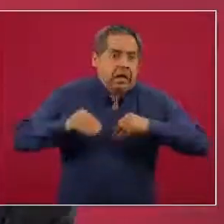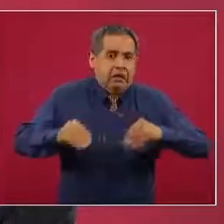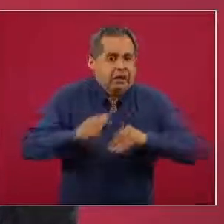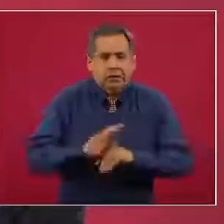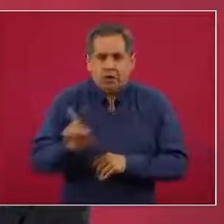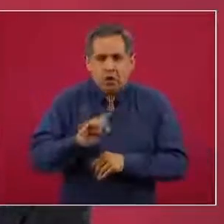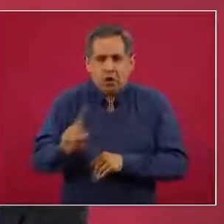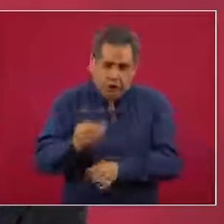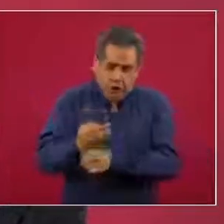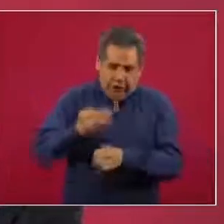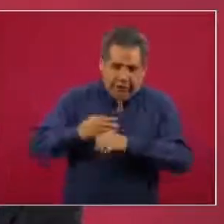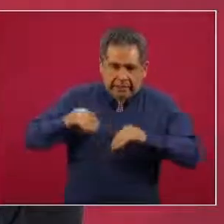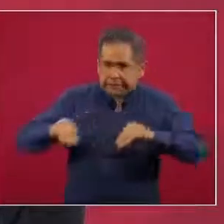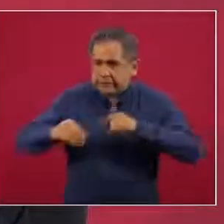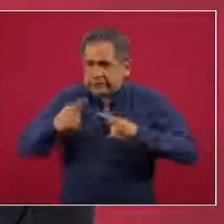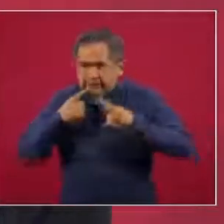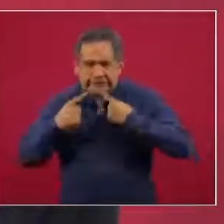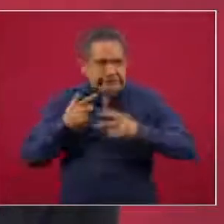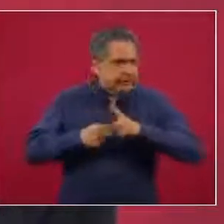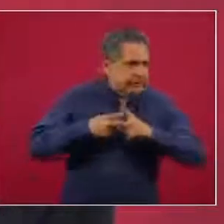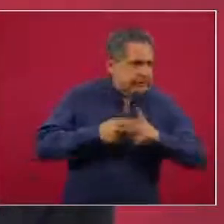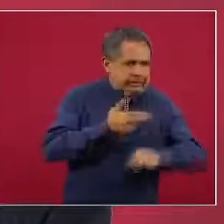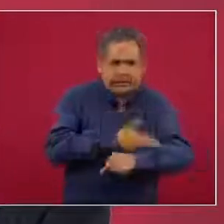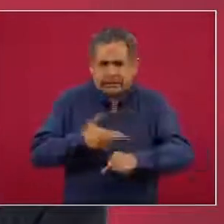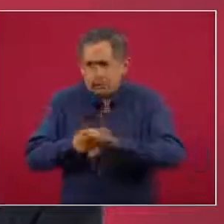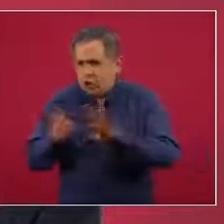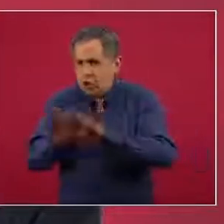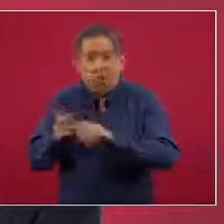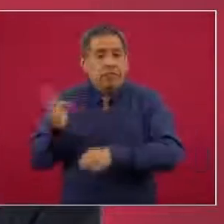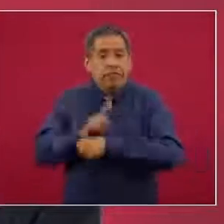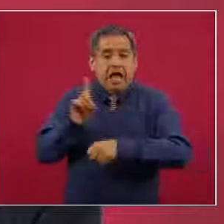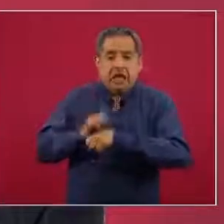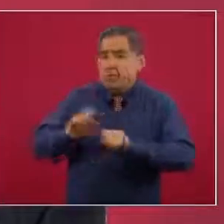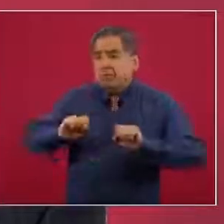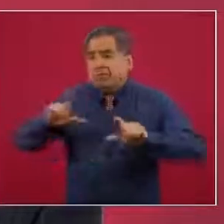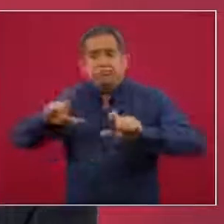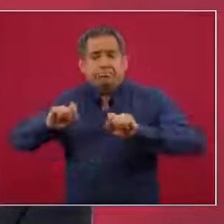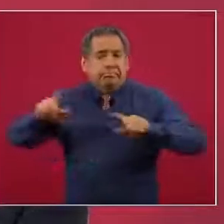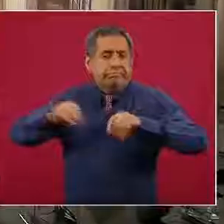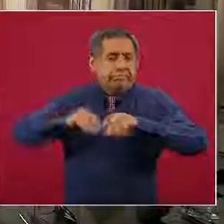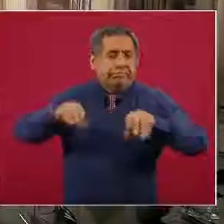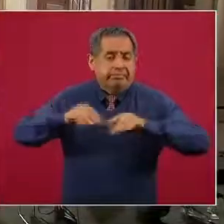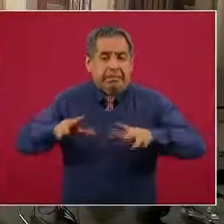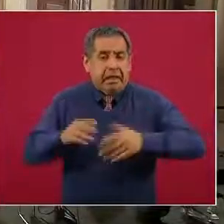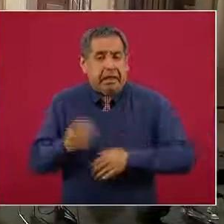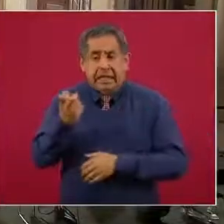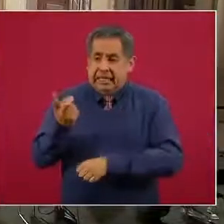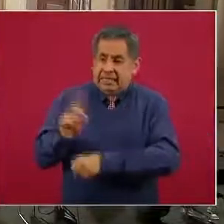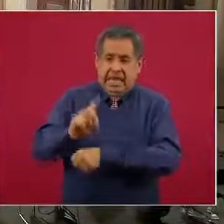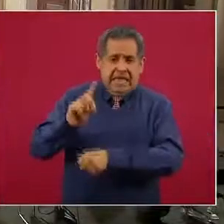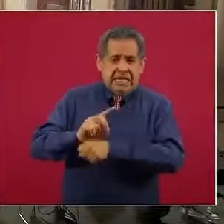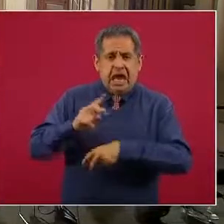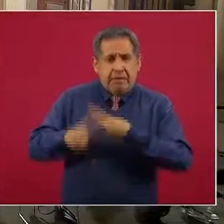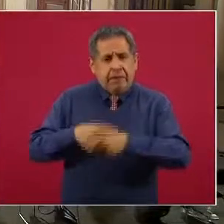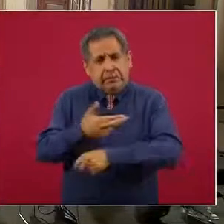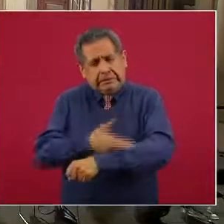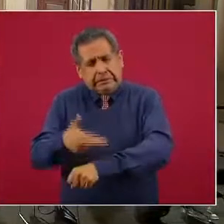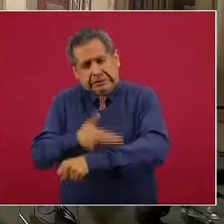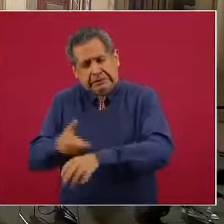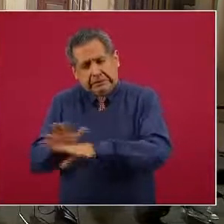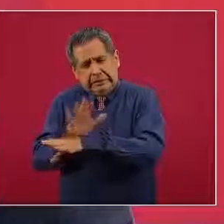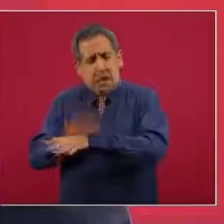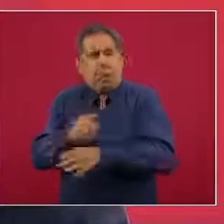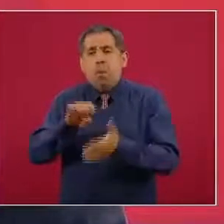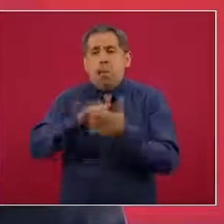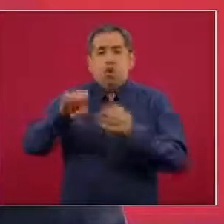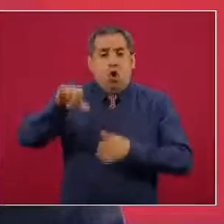los días hacemos esta evaluación, todos los días la presentamos públicamente y todos los días vamos haciendo ajustes. Por